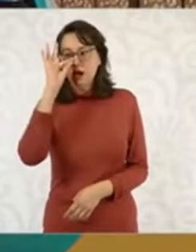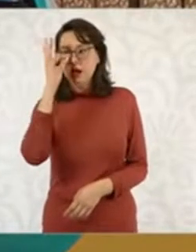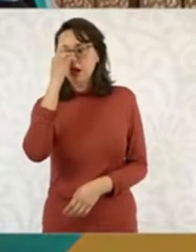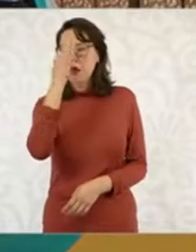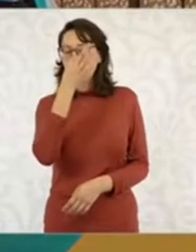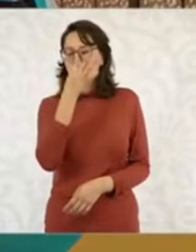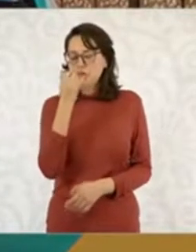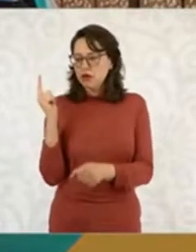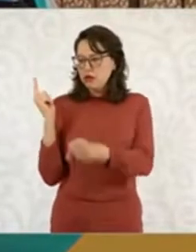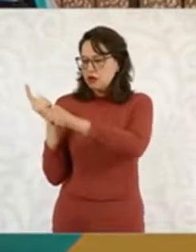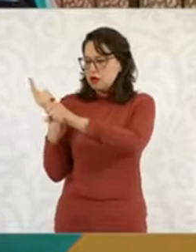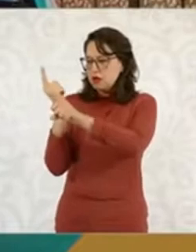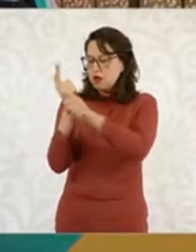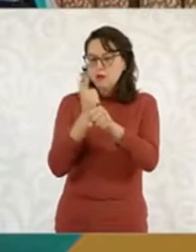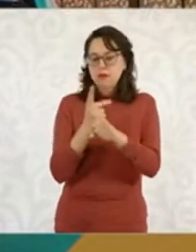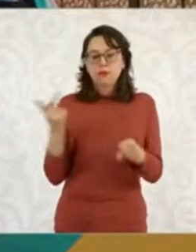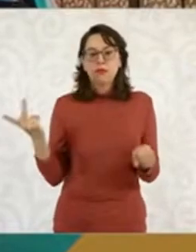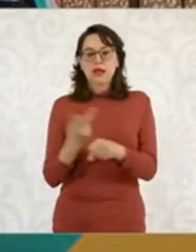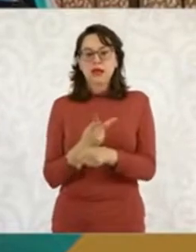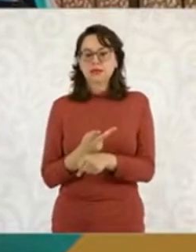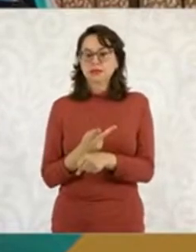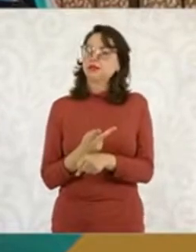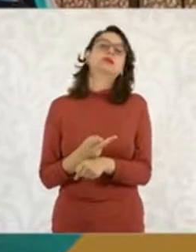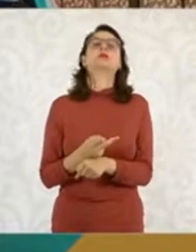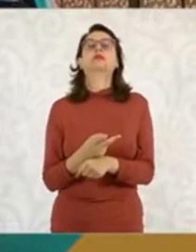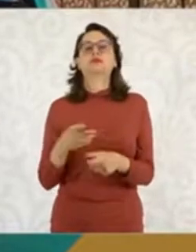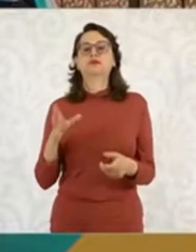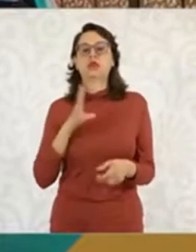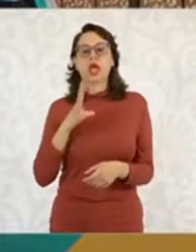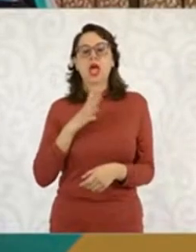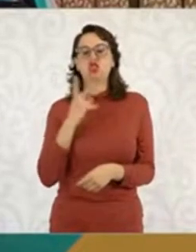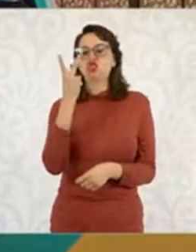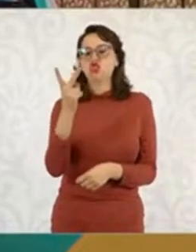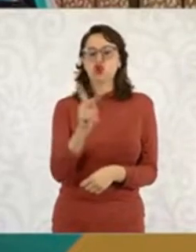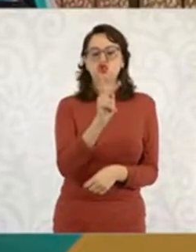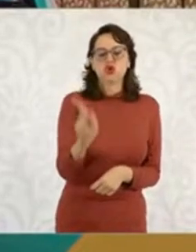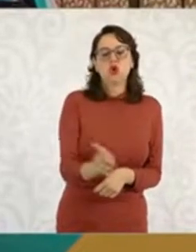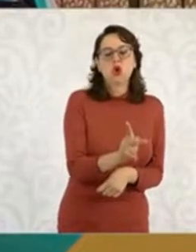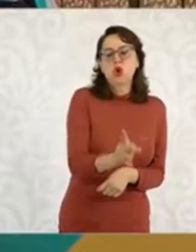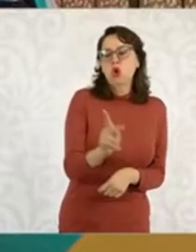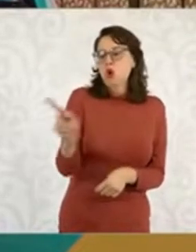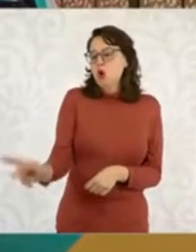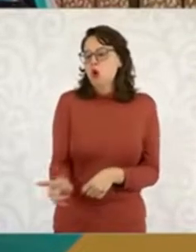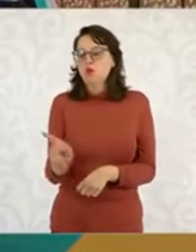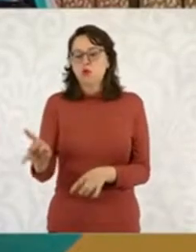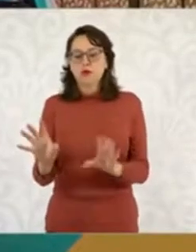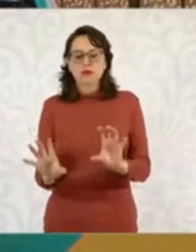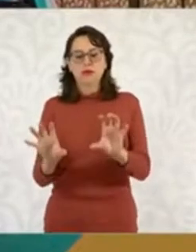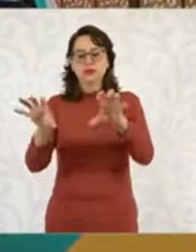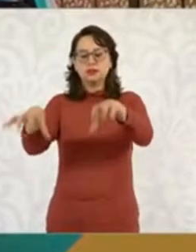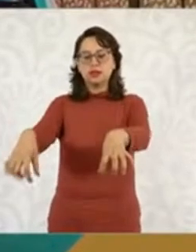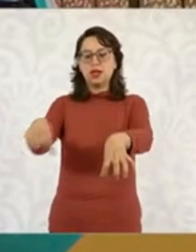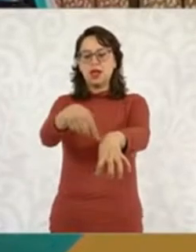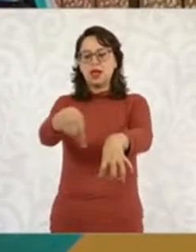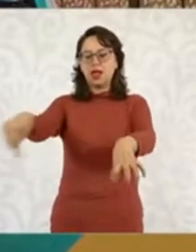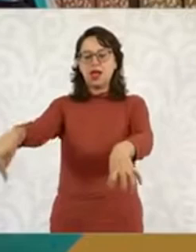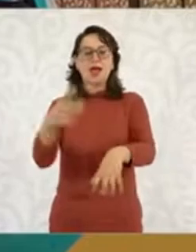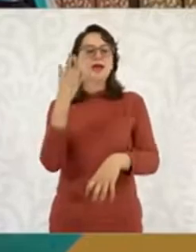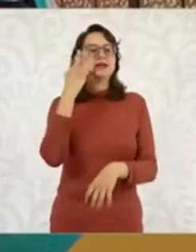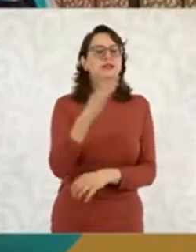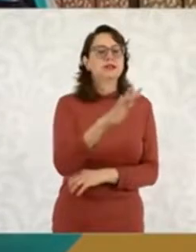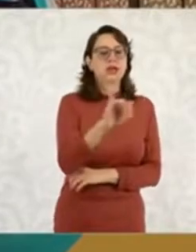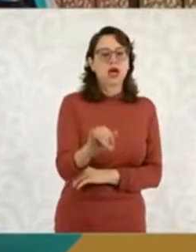importante de viajes entre San Juan del Río y Celaya. Son viajes asociados al trabajo. ¿Por qué? Porque en el Bajío ha habido un